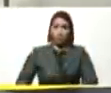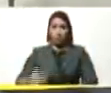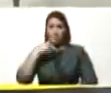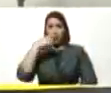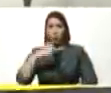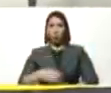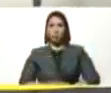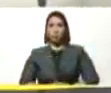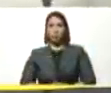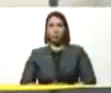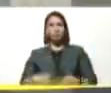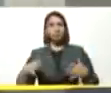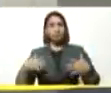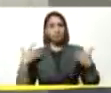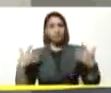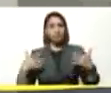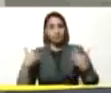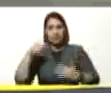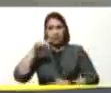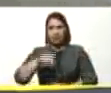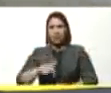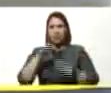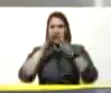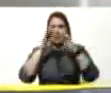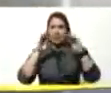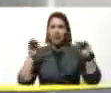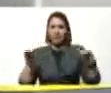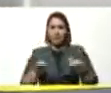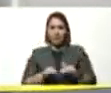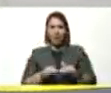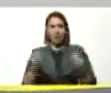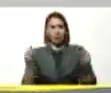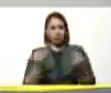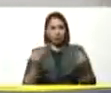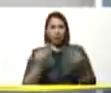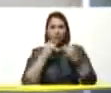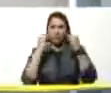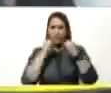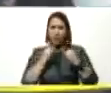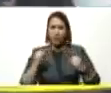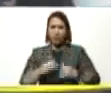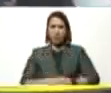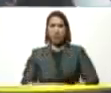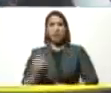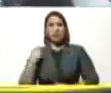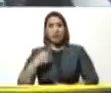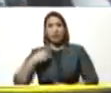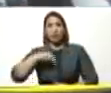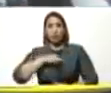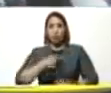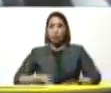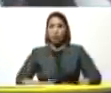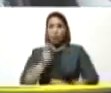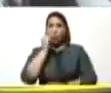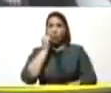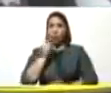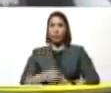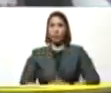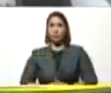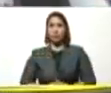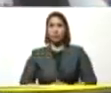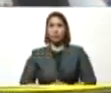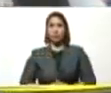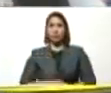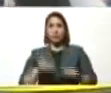Maduro. Muy contentos aquí. Estas navidades realmente son unas navidades felices. Aquí tenemos a nuestro hijo y también, hoy que